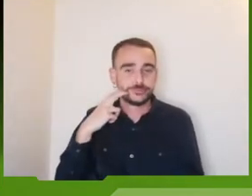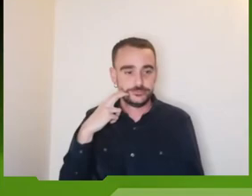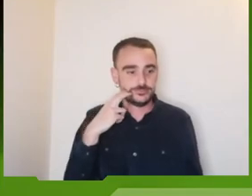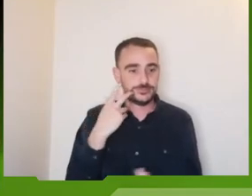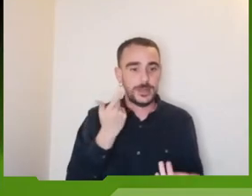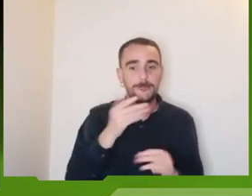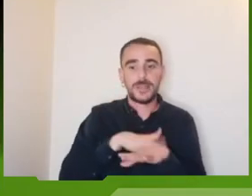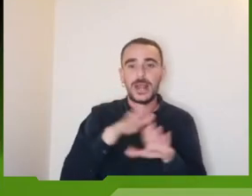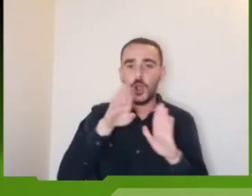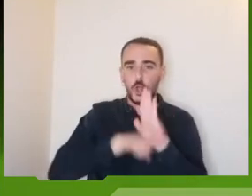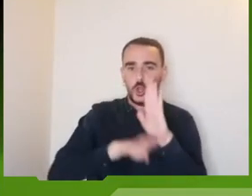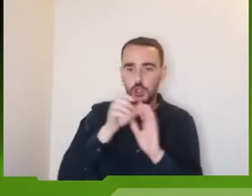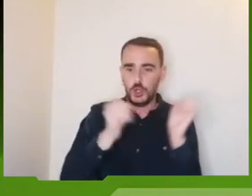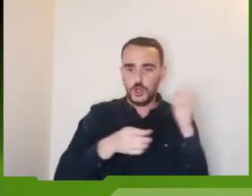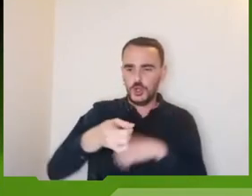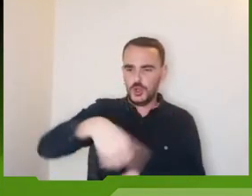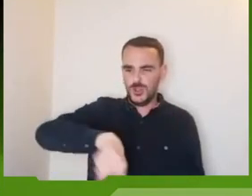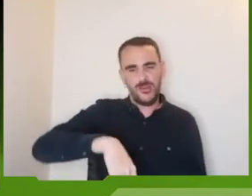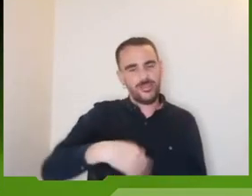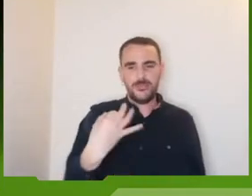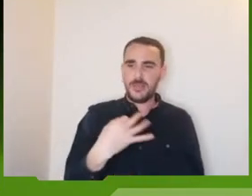tenemos que tener miedo a esto.